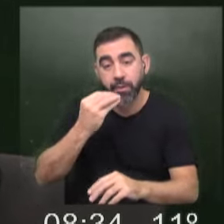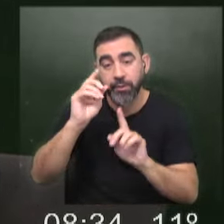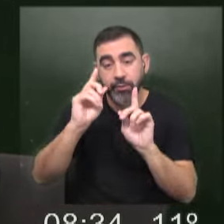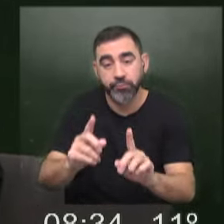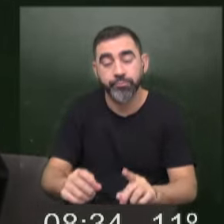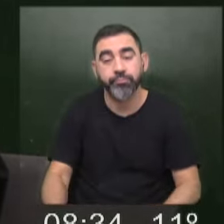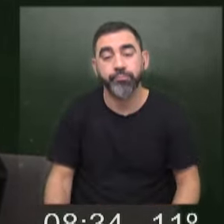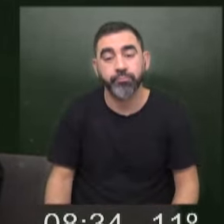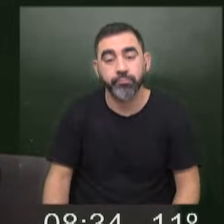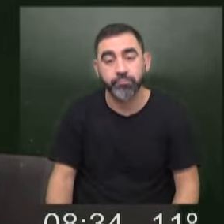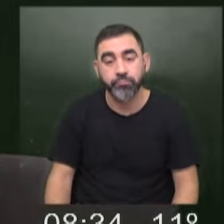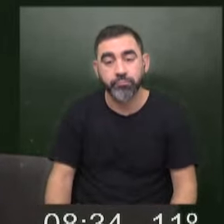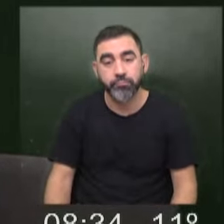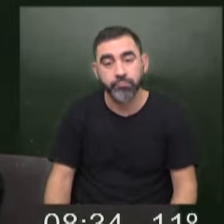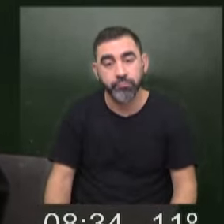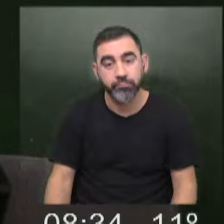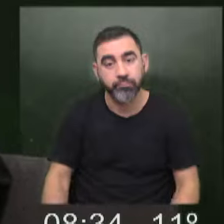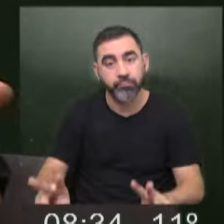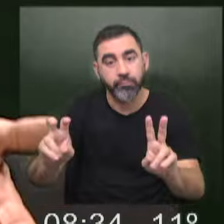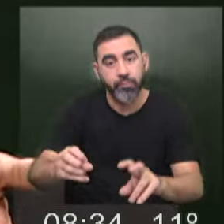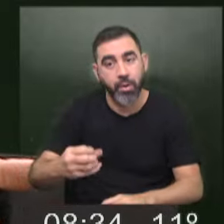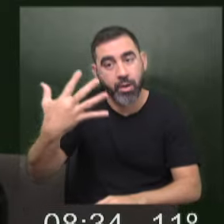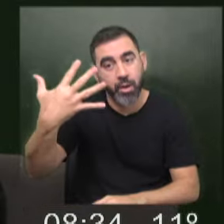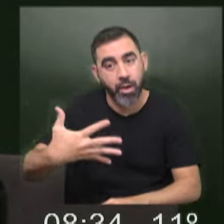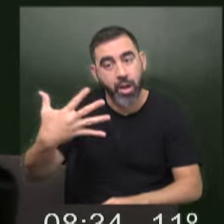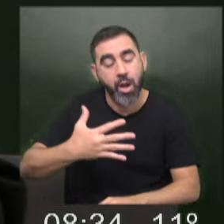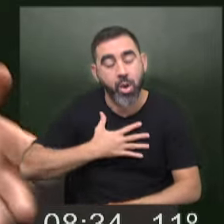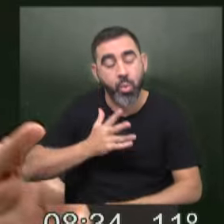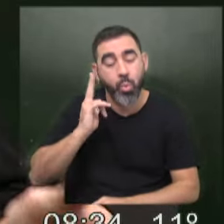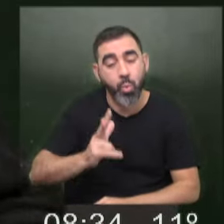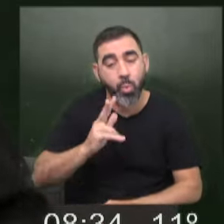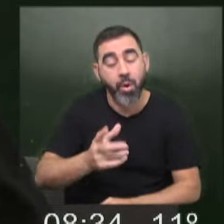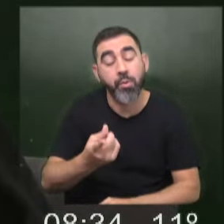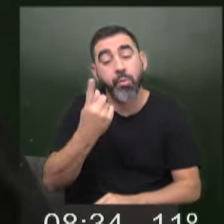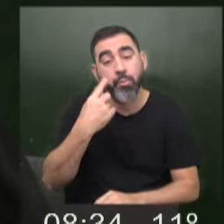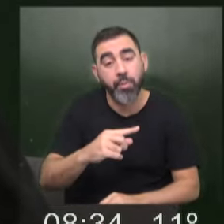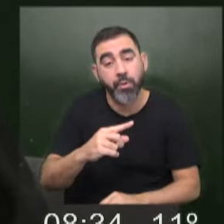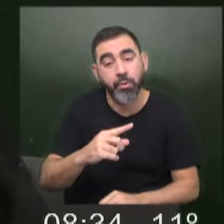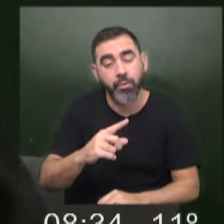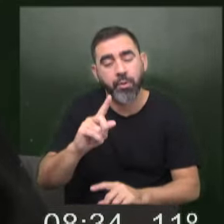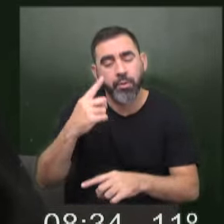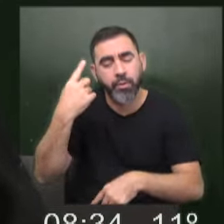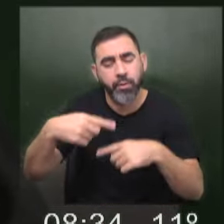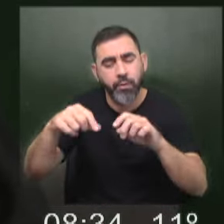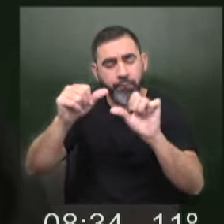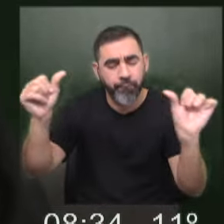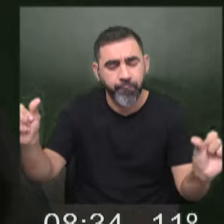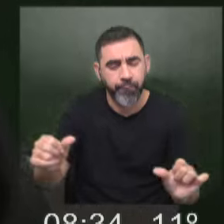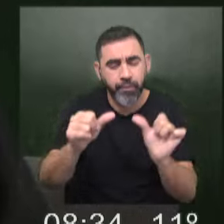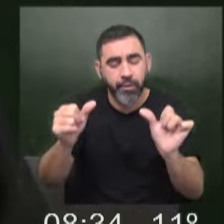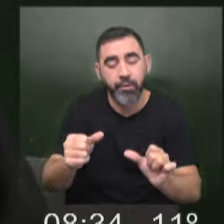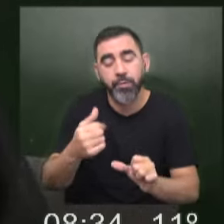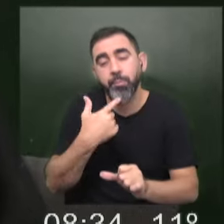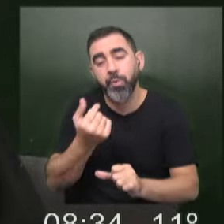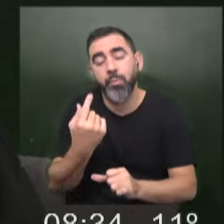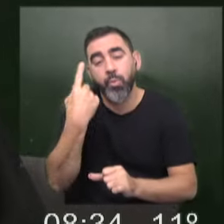algo que es tan caro para toda la humanidad, ¿no? Pero está con varias actividades. Una de ellas tiene que ver